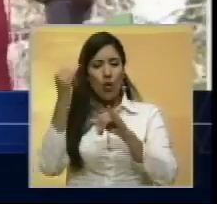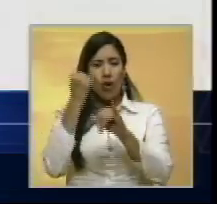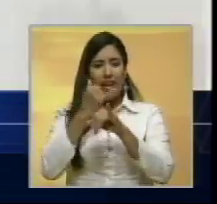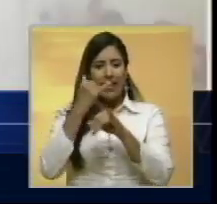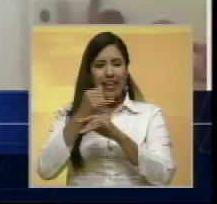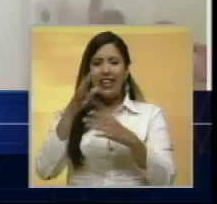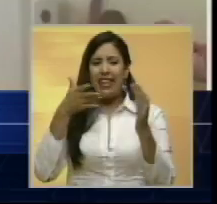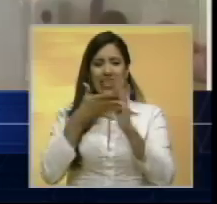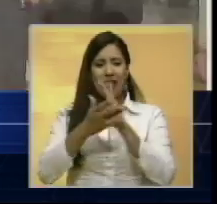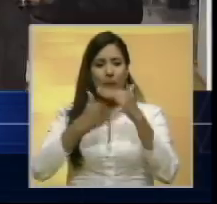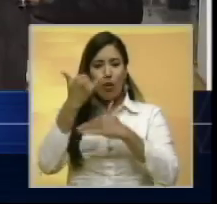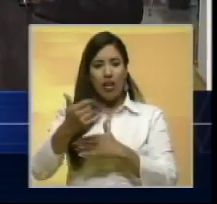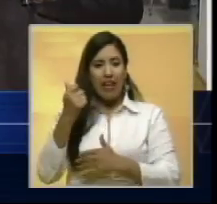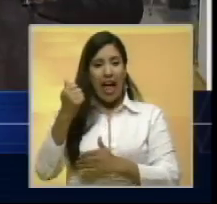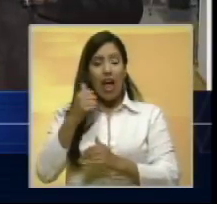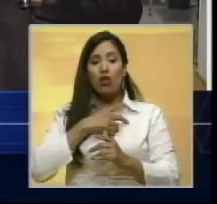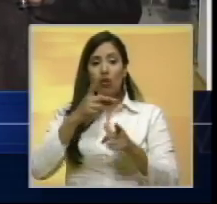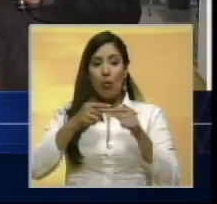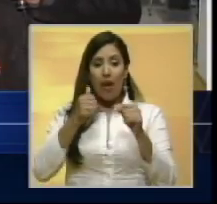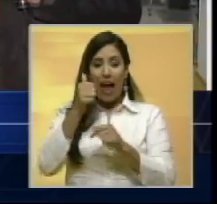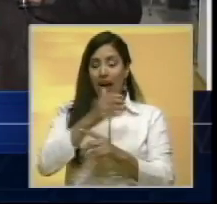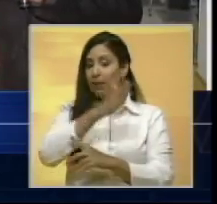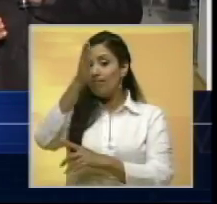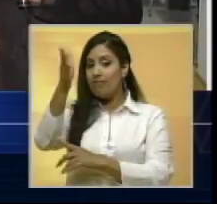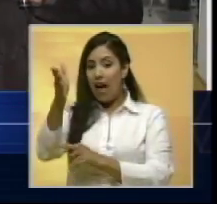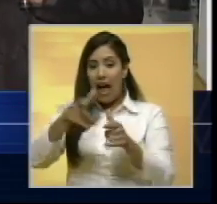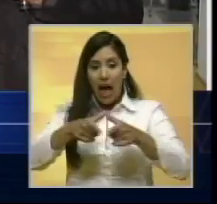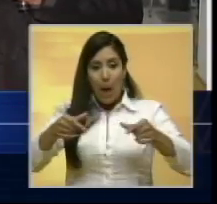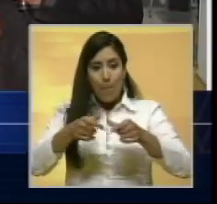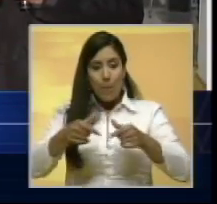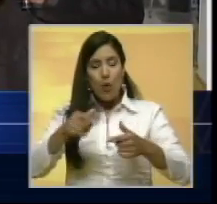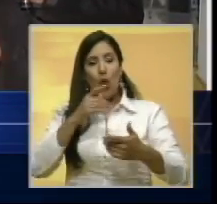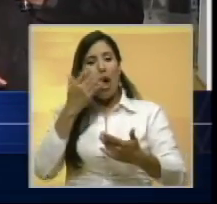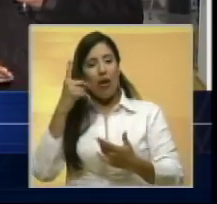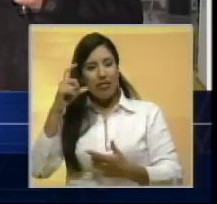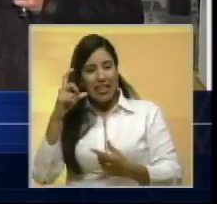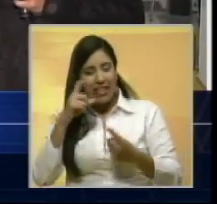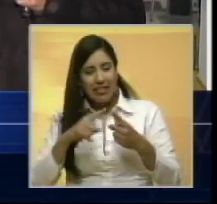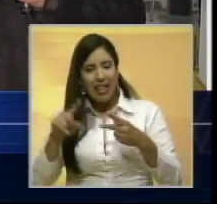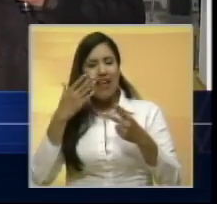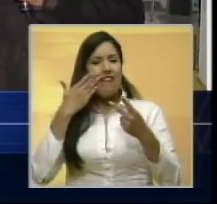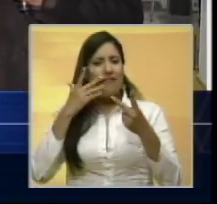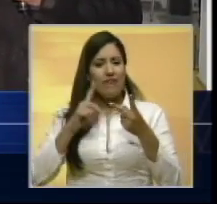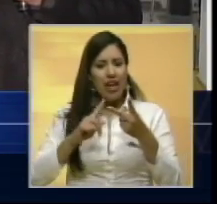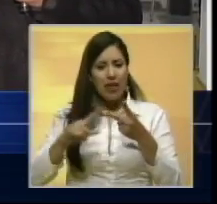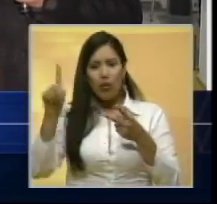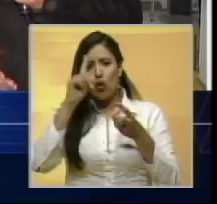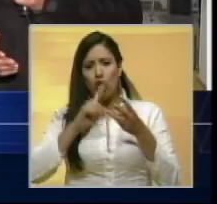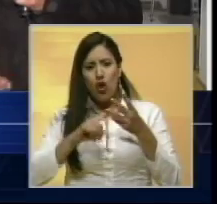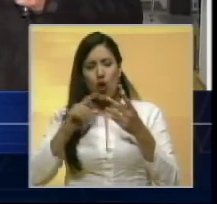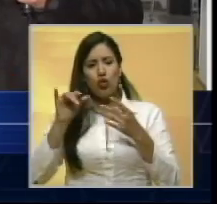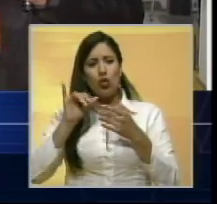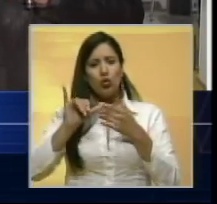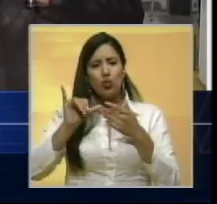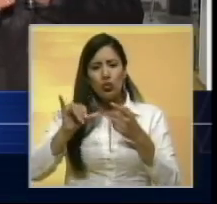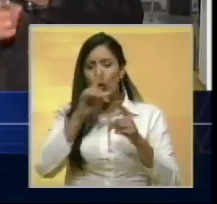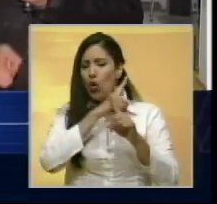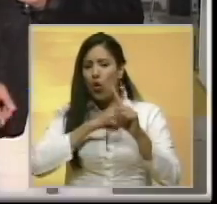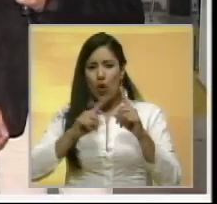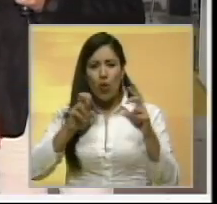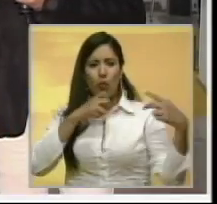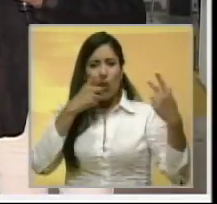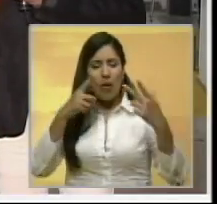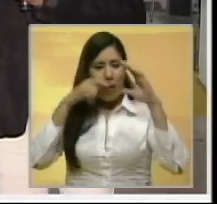sucediendo con Proyecto A en el Japón, @Salsa Proyecto A, tanto en Twitter como en Instagram, Proyecto A Oficial en el Facebook, nuestro canal de YouTube, Salsa Proyecto A, para que vean el